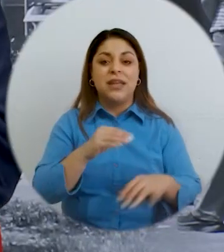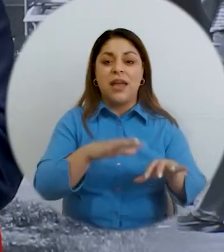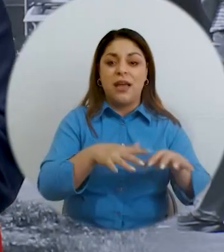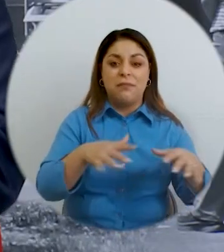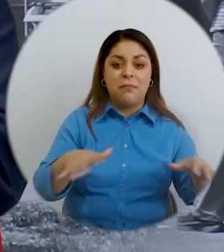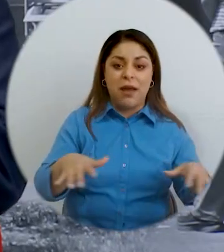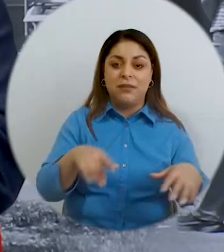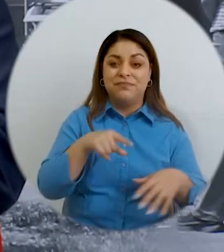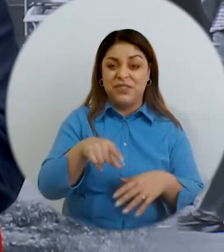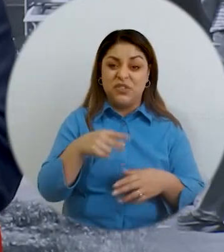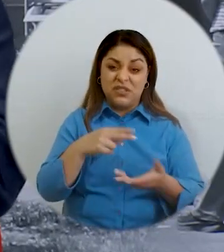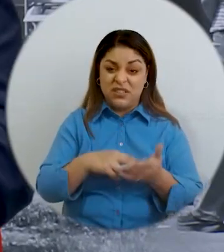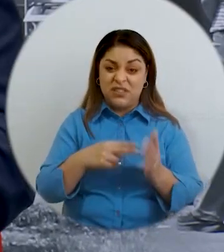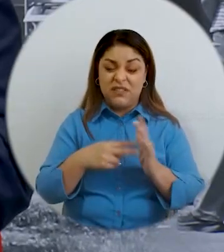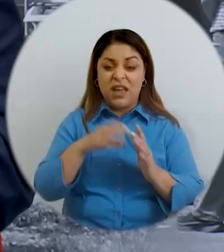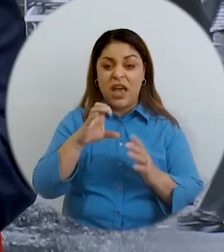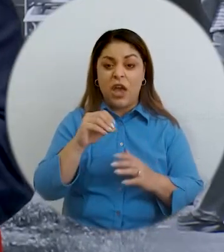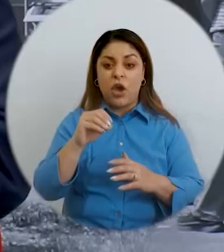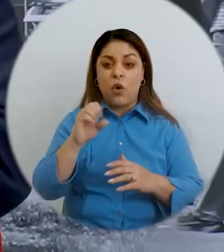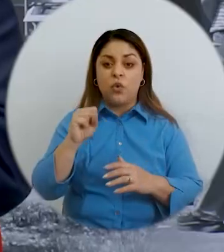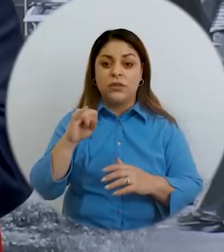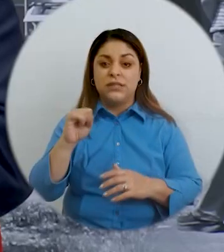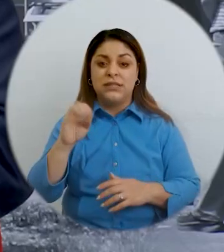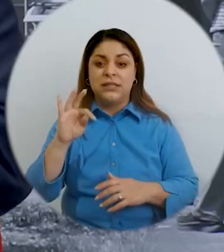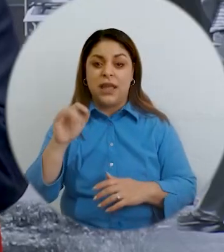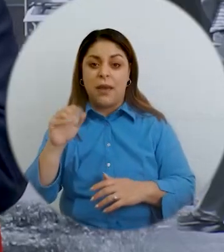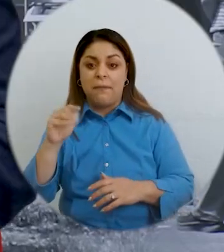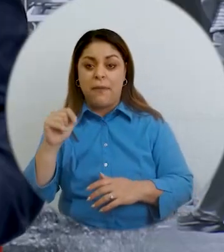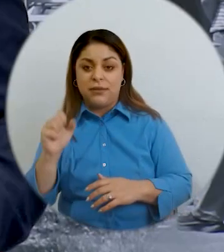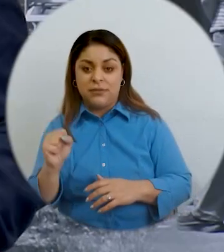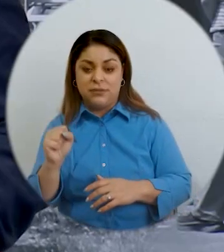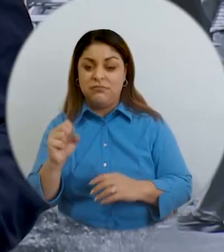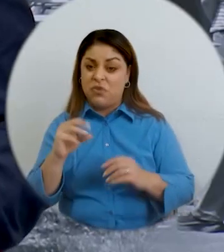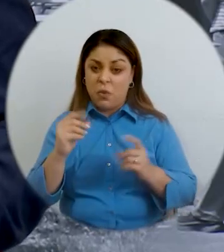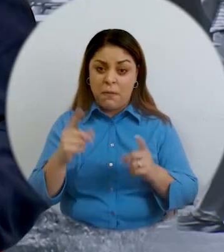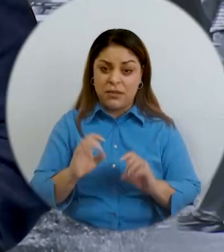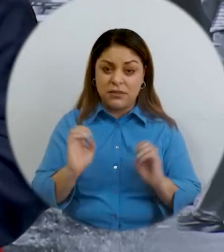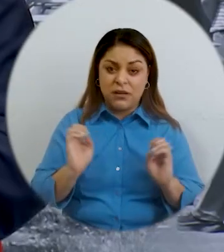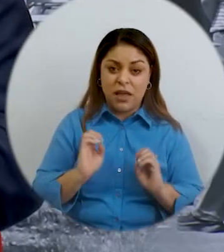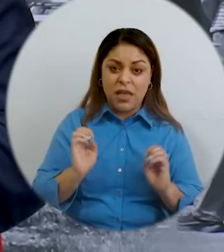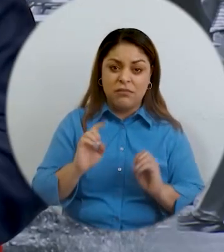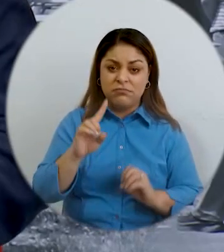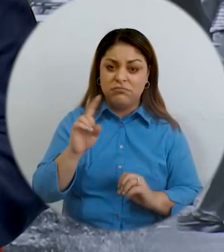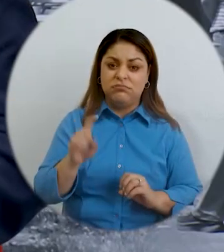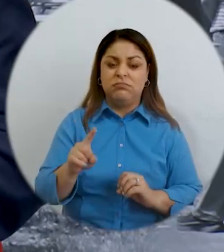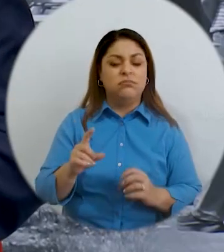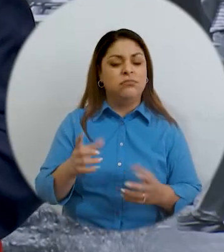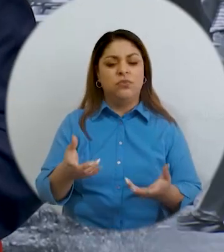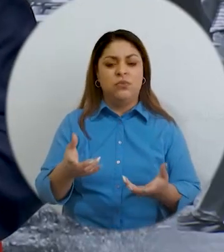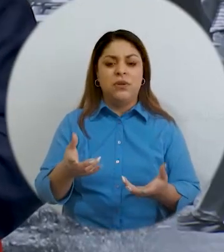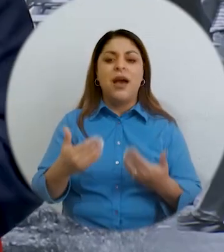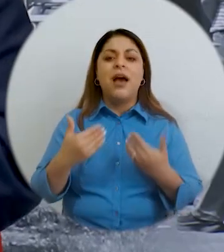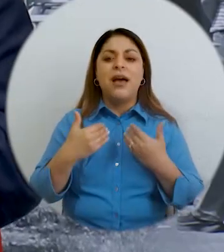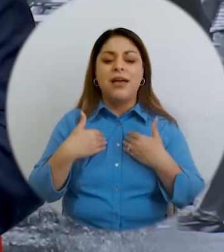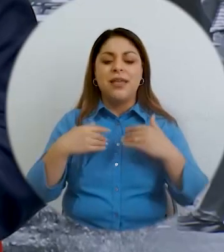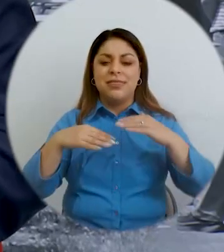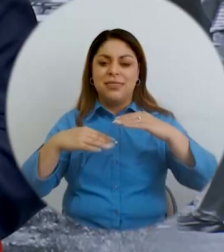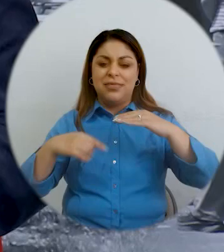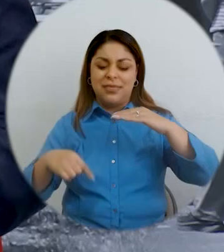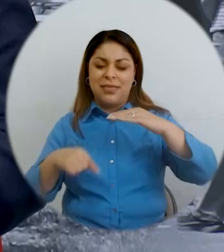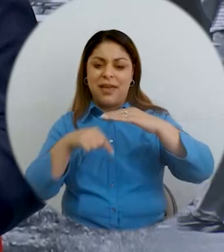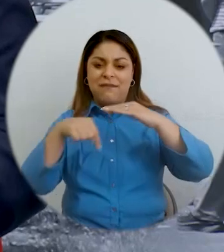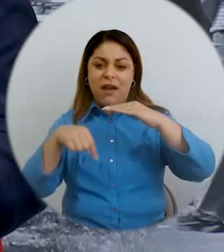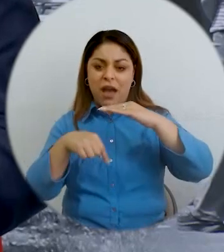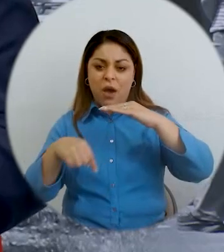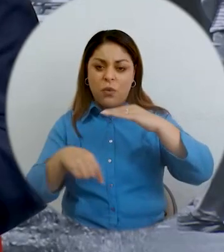mar son ecosistemas donde no sucede nada o donde no existe nada. Debajo del mar hay una serie de riquezas,